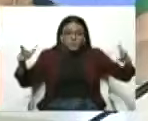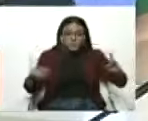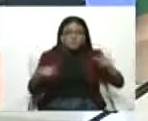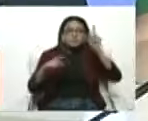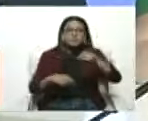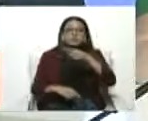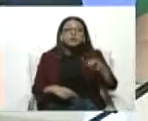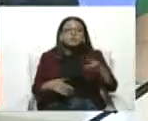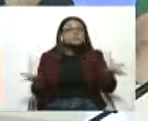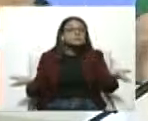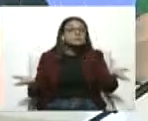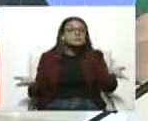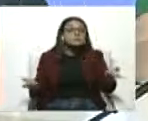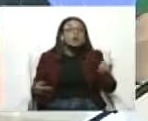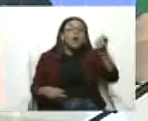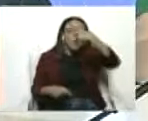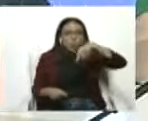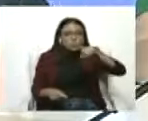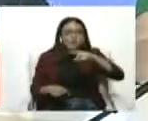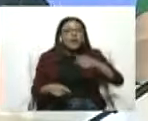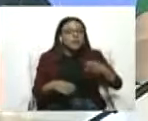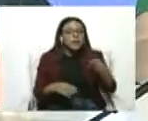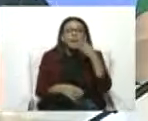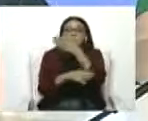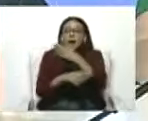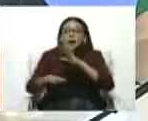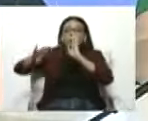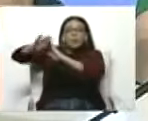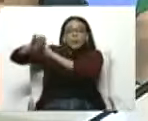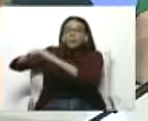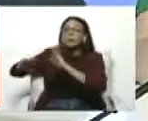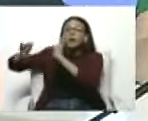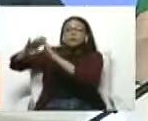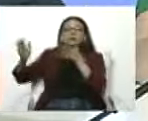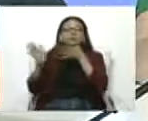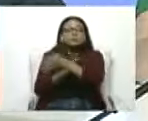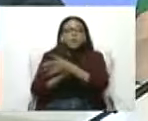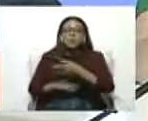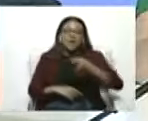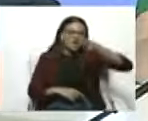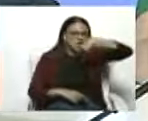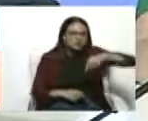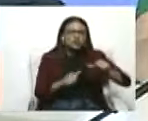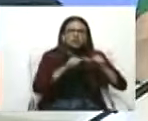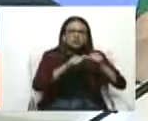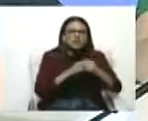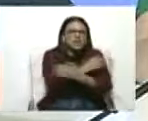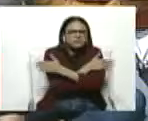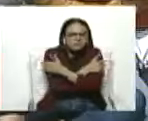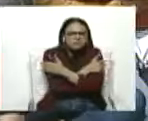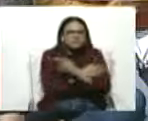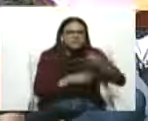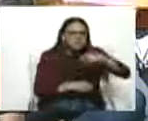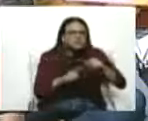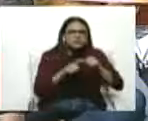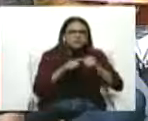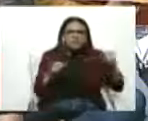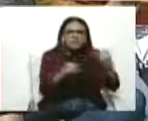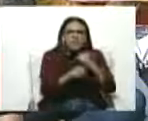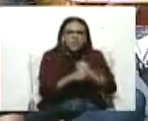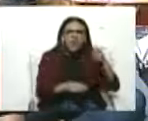Sí. ¿Podemos ir a decirle a aquellos indiferentes que la cosa es con nosotros aquí, abrazados por el país, por la patria?